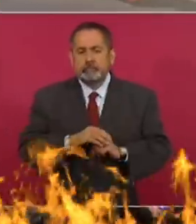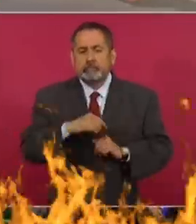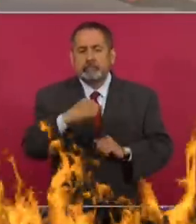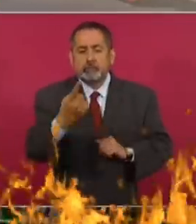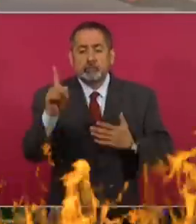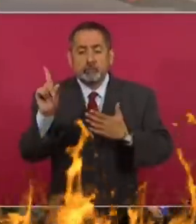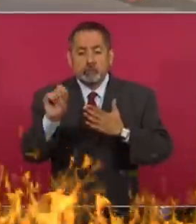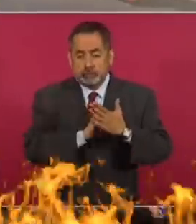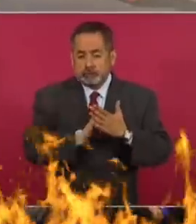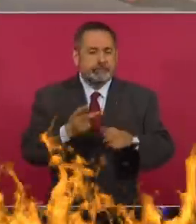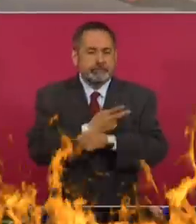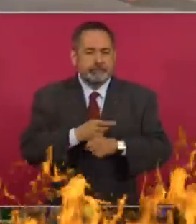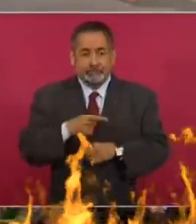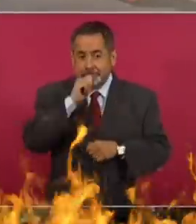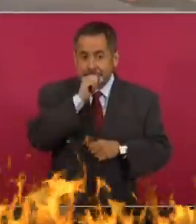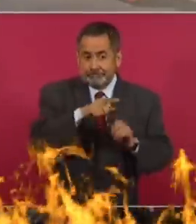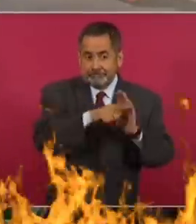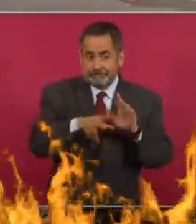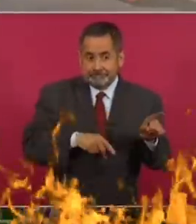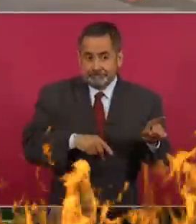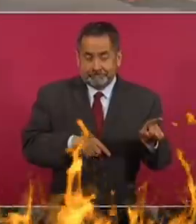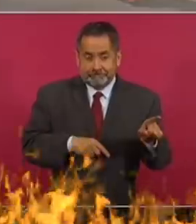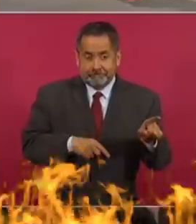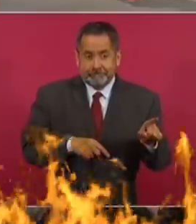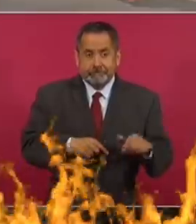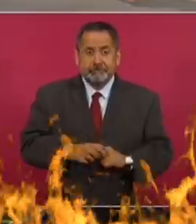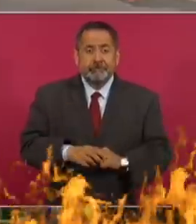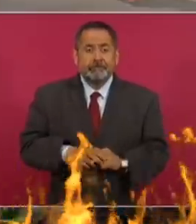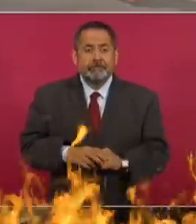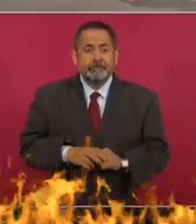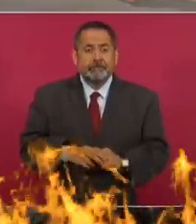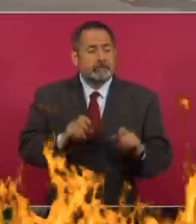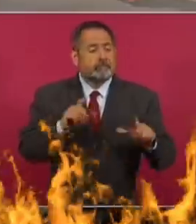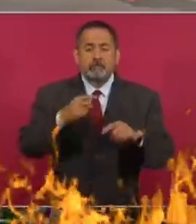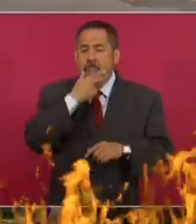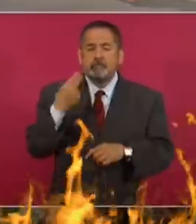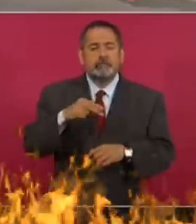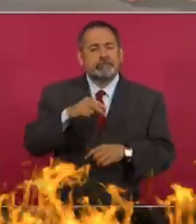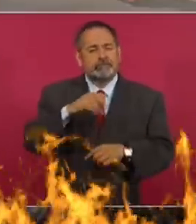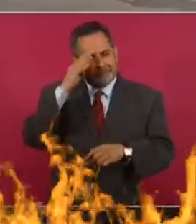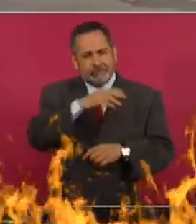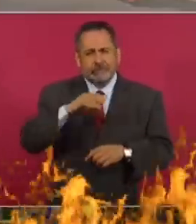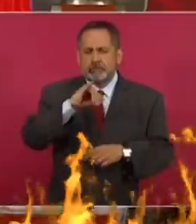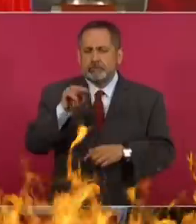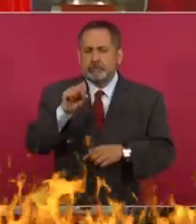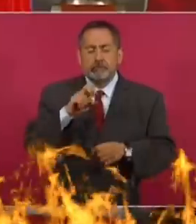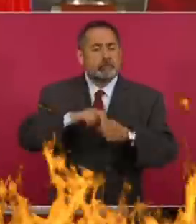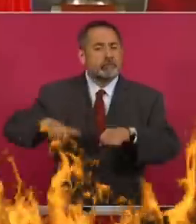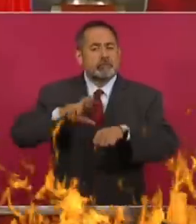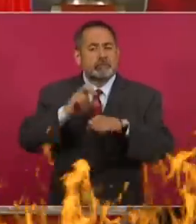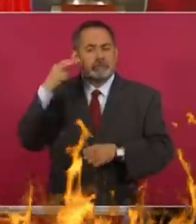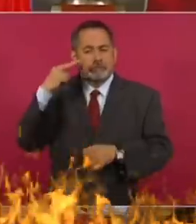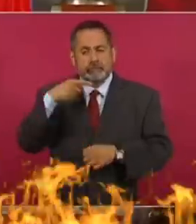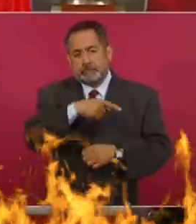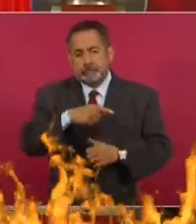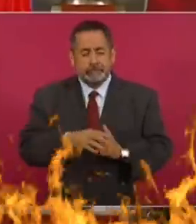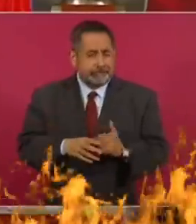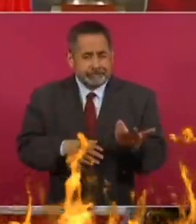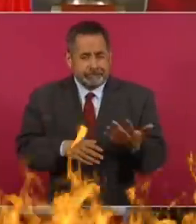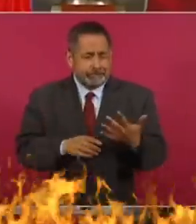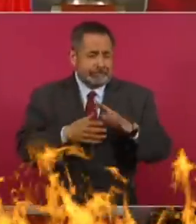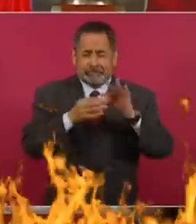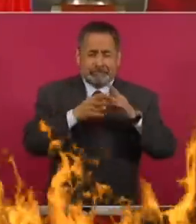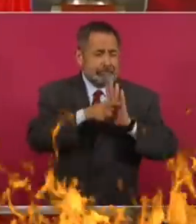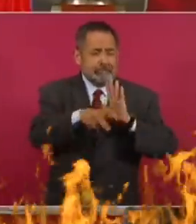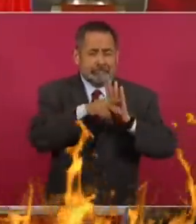eso, en este periódico, estaba el señor Yunes, de gobernador de Veracruz. Hicieron todo